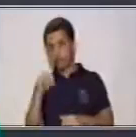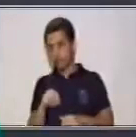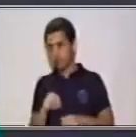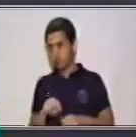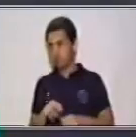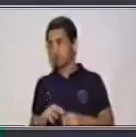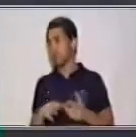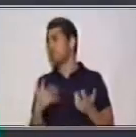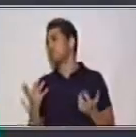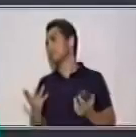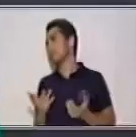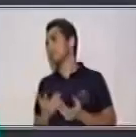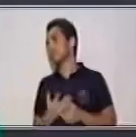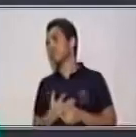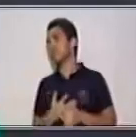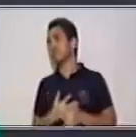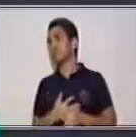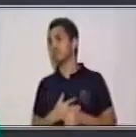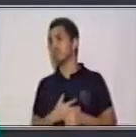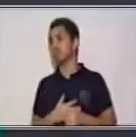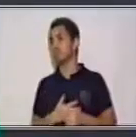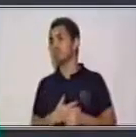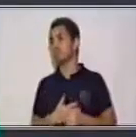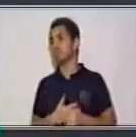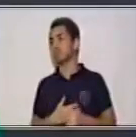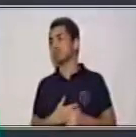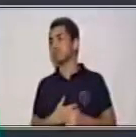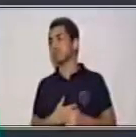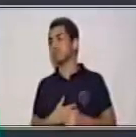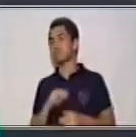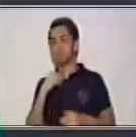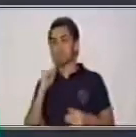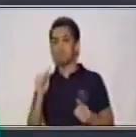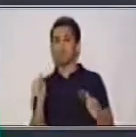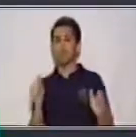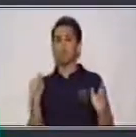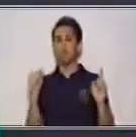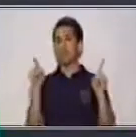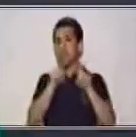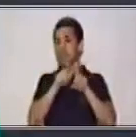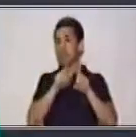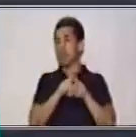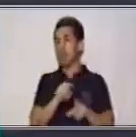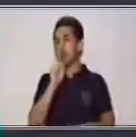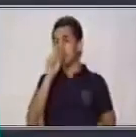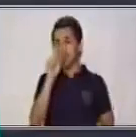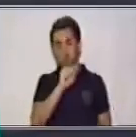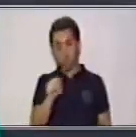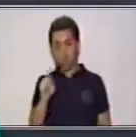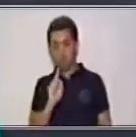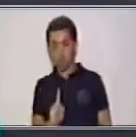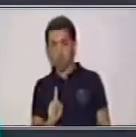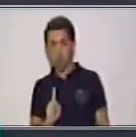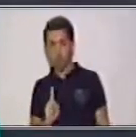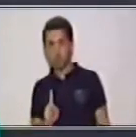entonces, este 1 podemos representarlo también como 1 dividido